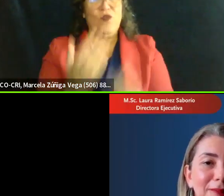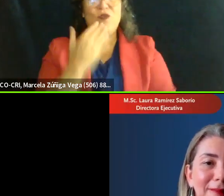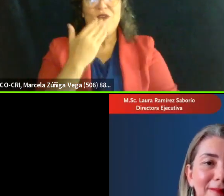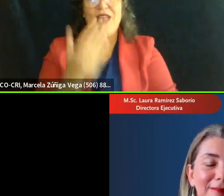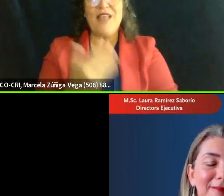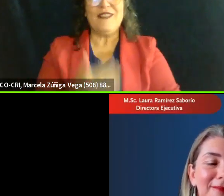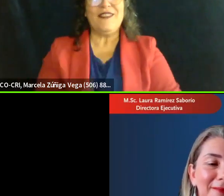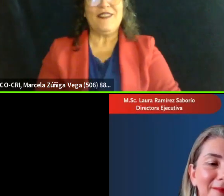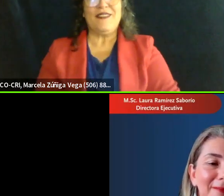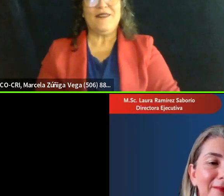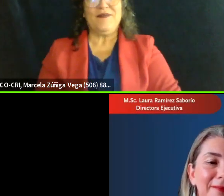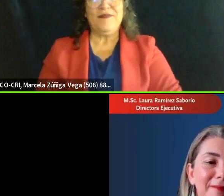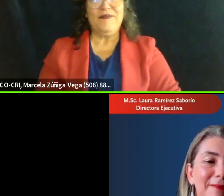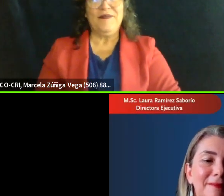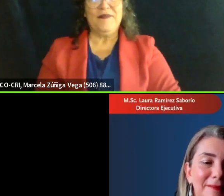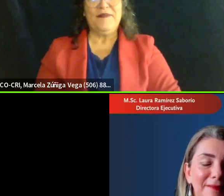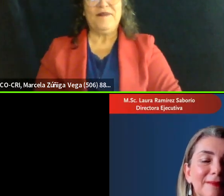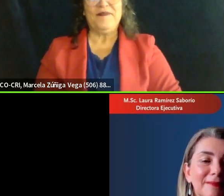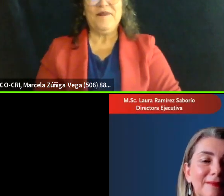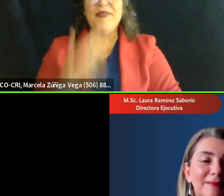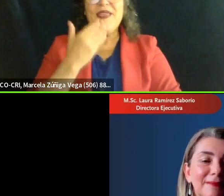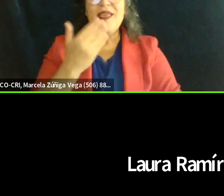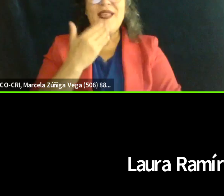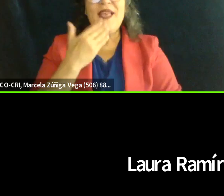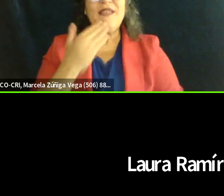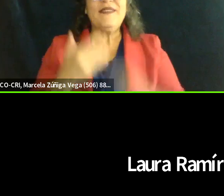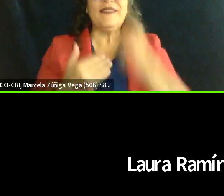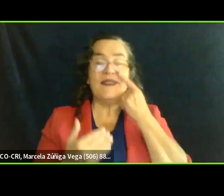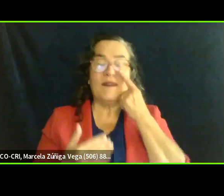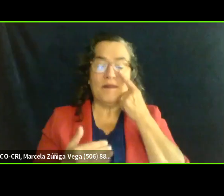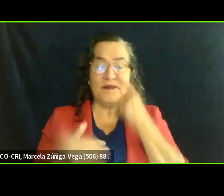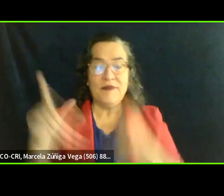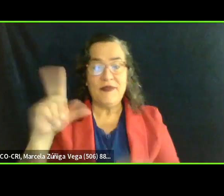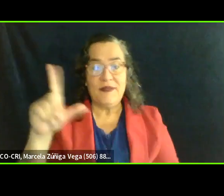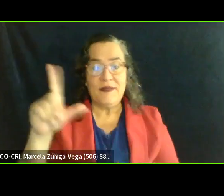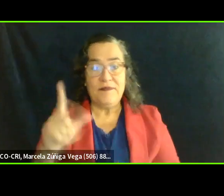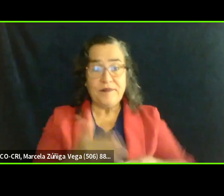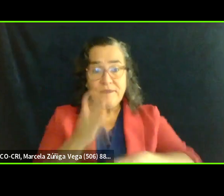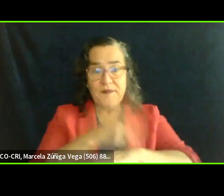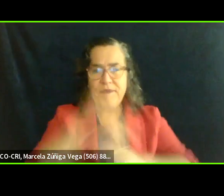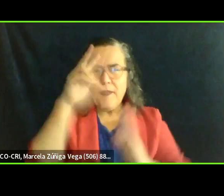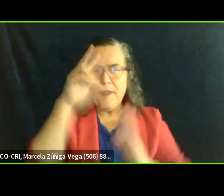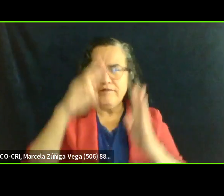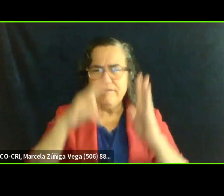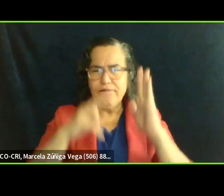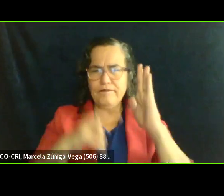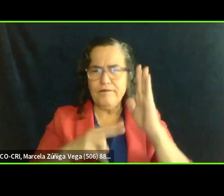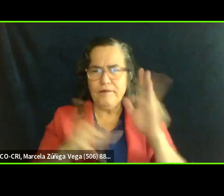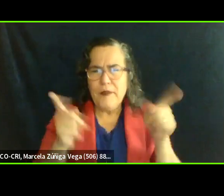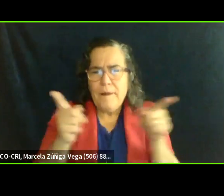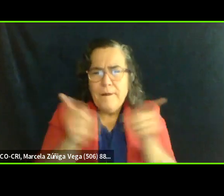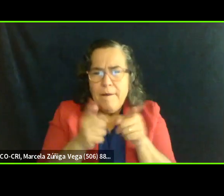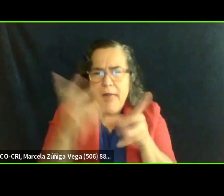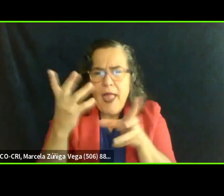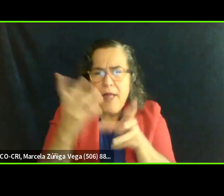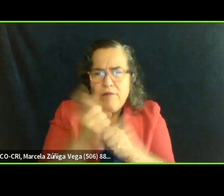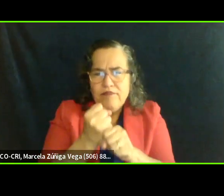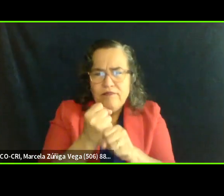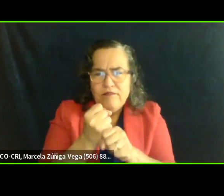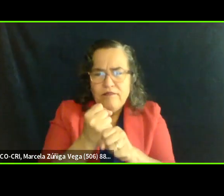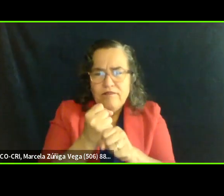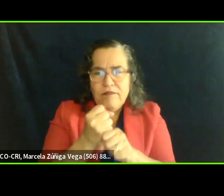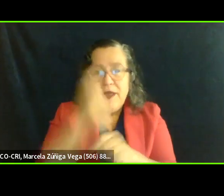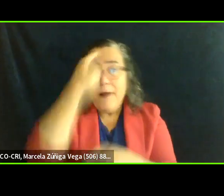atención. Muchas gracias, doña Laura. Antes de pasar a la conferencia, leo para ustedes una pequeña síntesis del destacado perfil